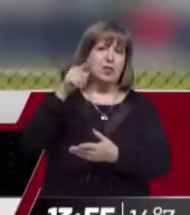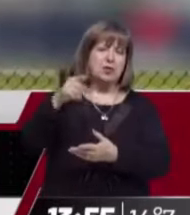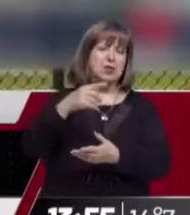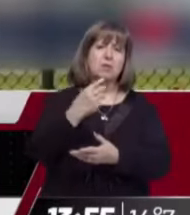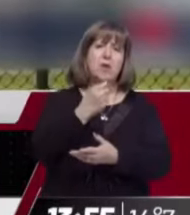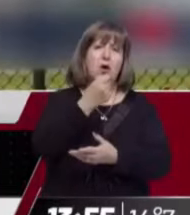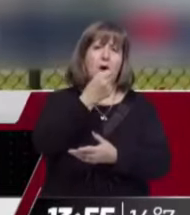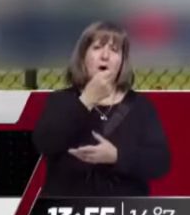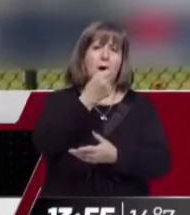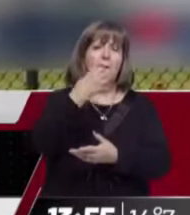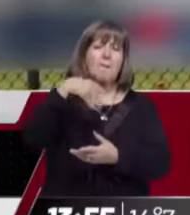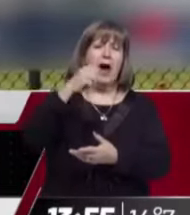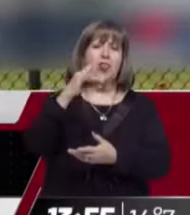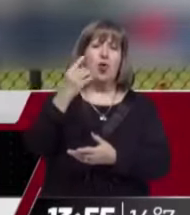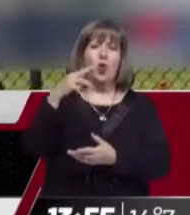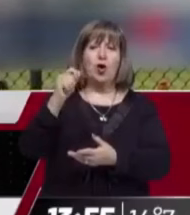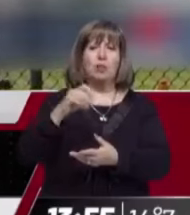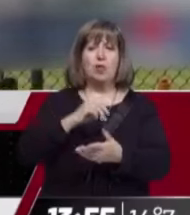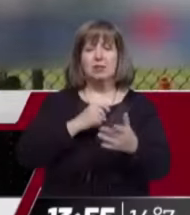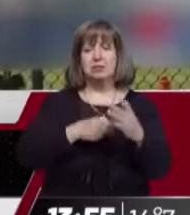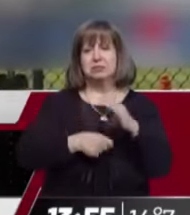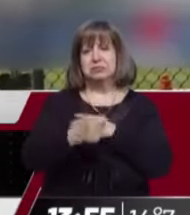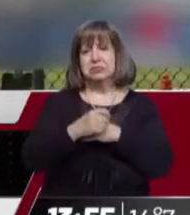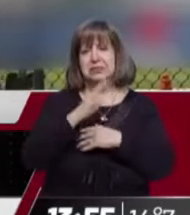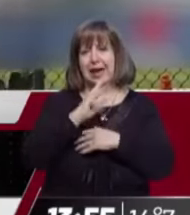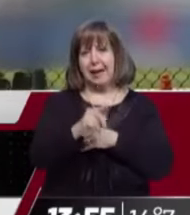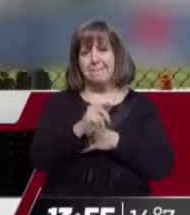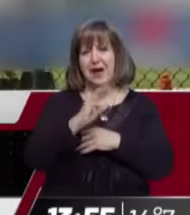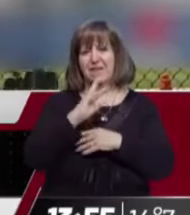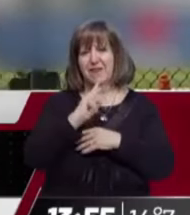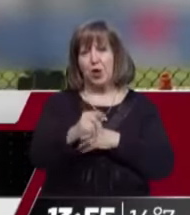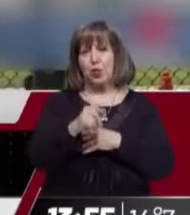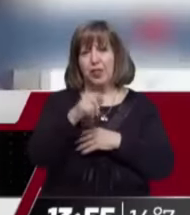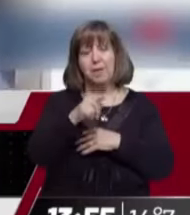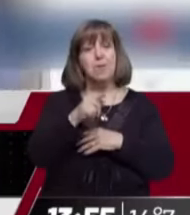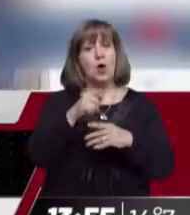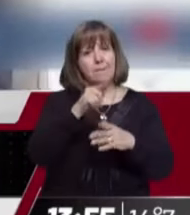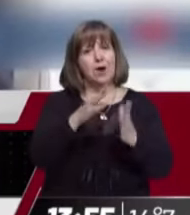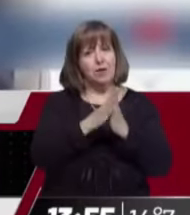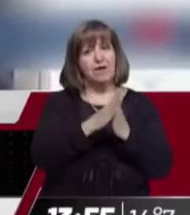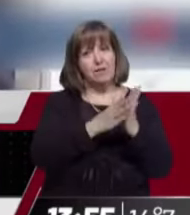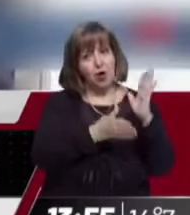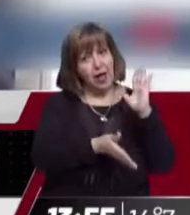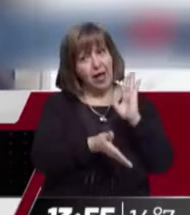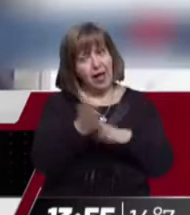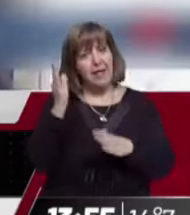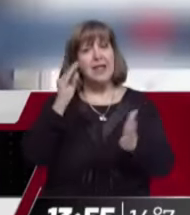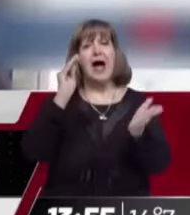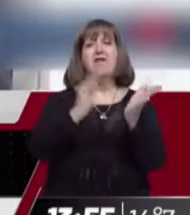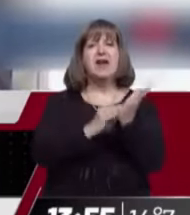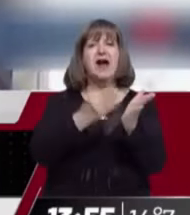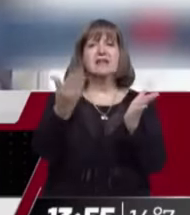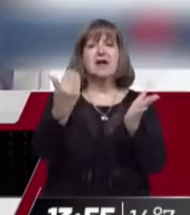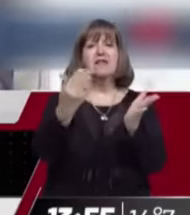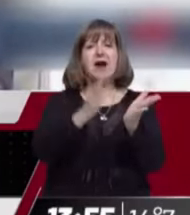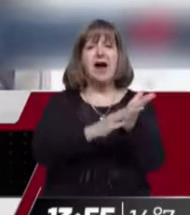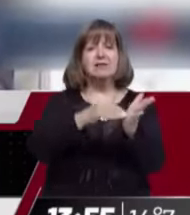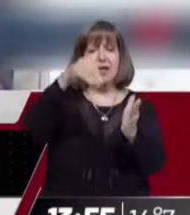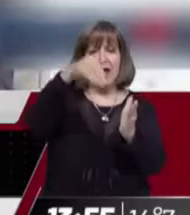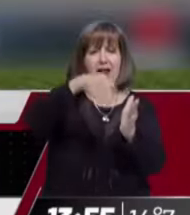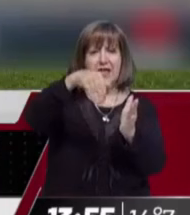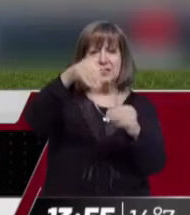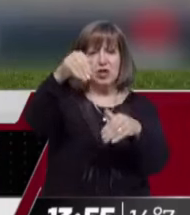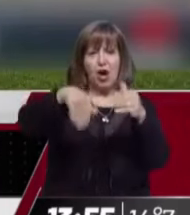que lo insinúa más que lo acusa, que le está exigiendo a Nicolás Maduro que entregue las actas de las elecciones que